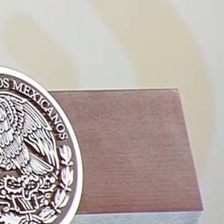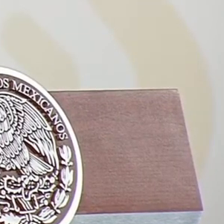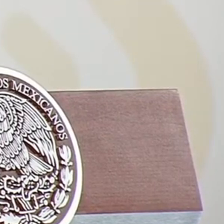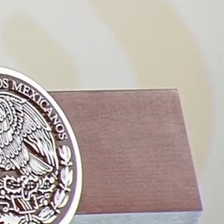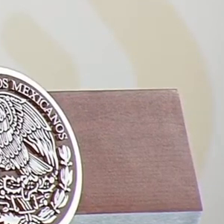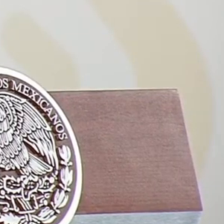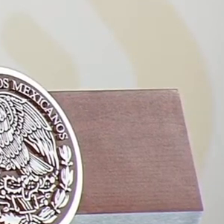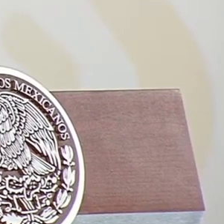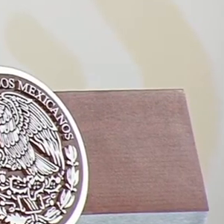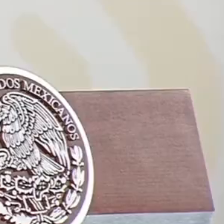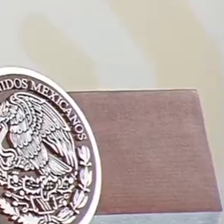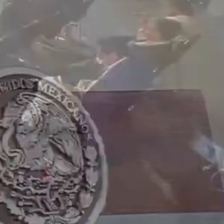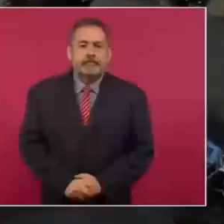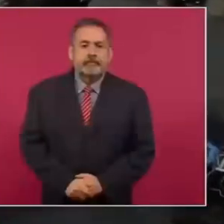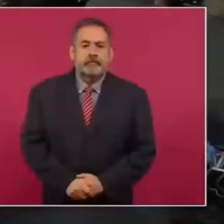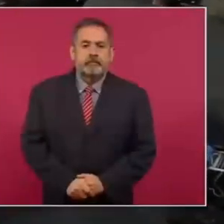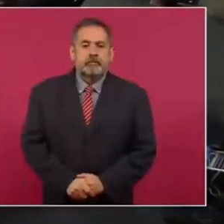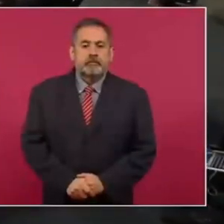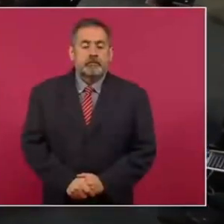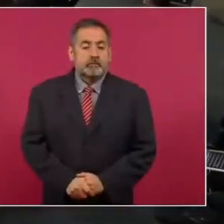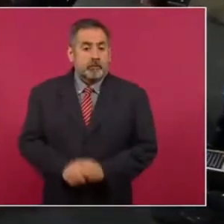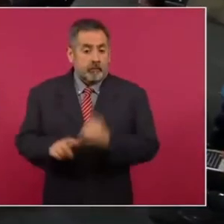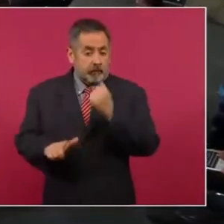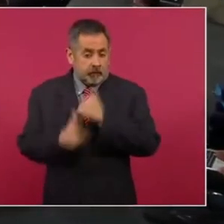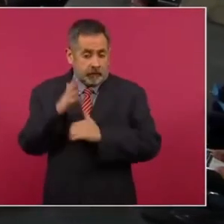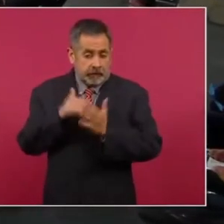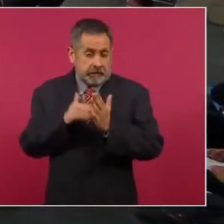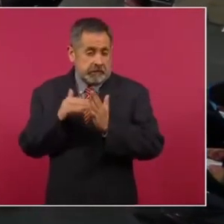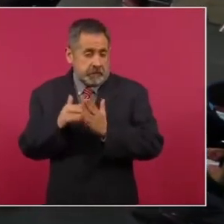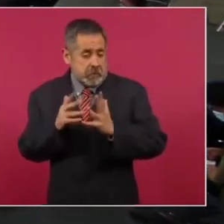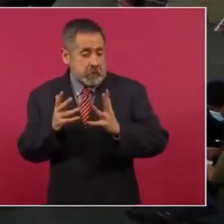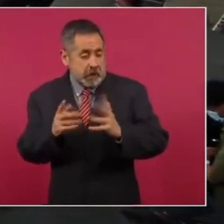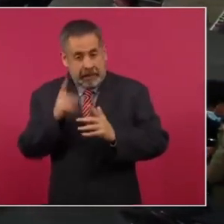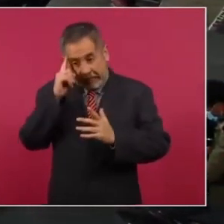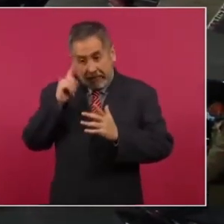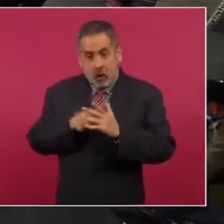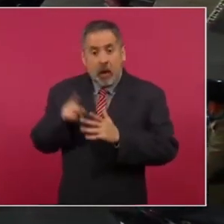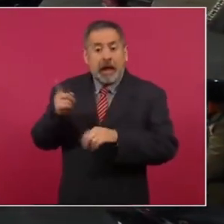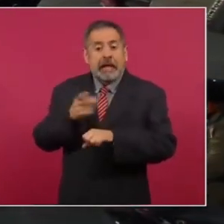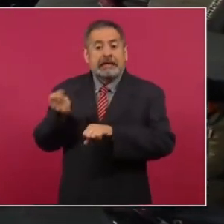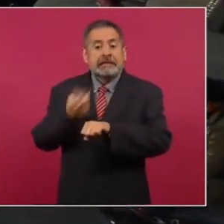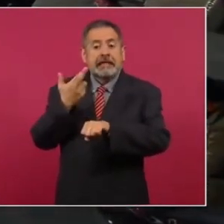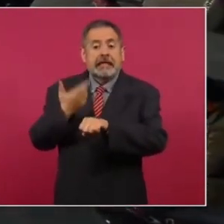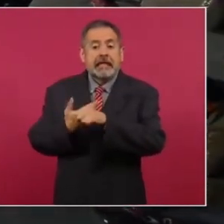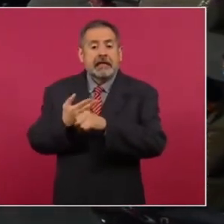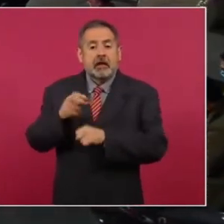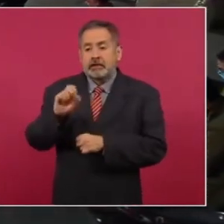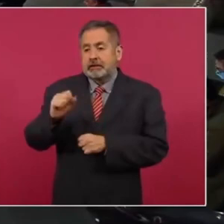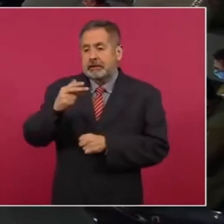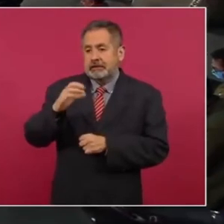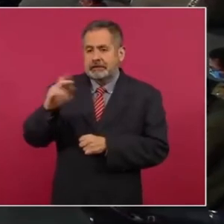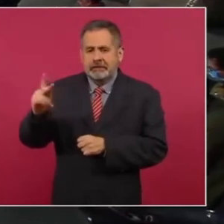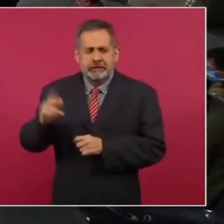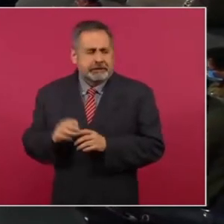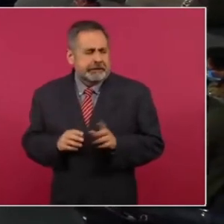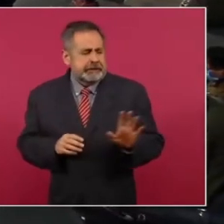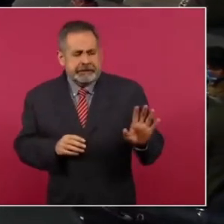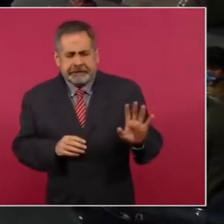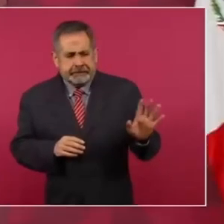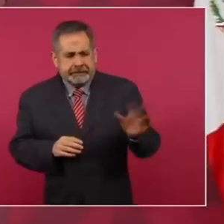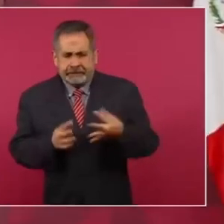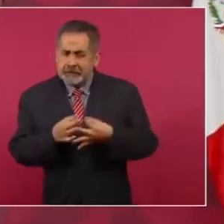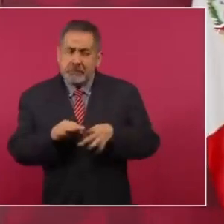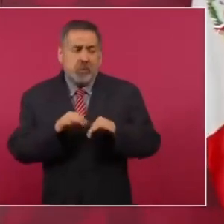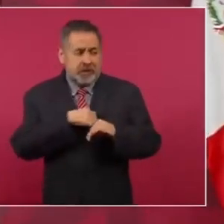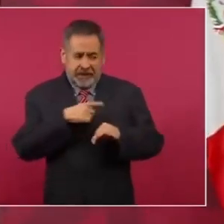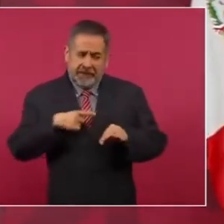Y entonces el secretario de Hacienda de Finanzas de la ciudad me dijo: no, es muy importante que